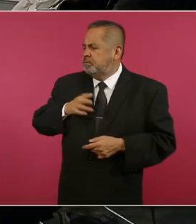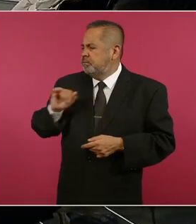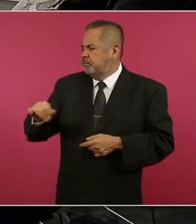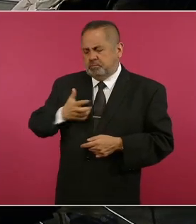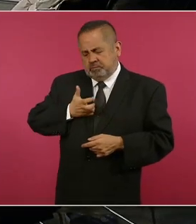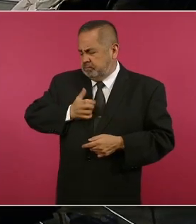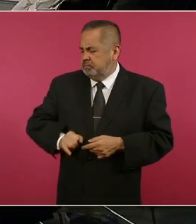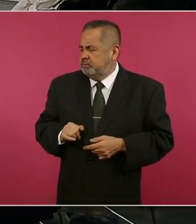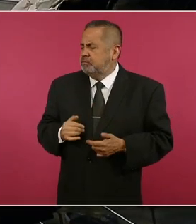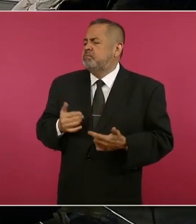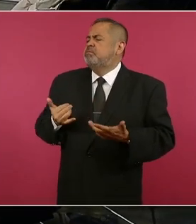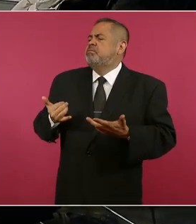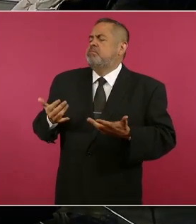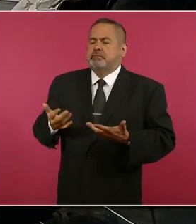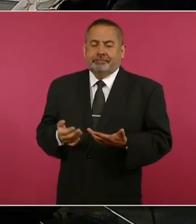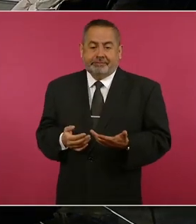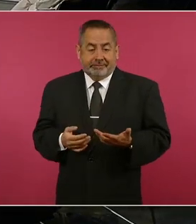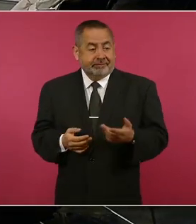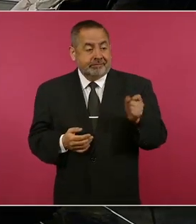¿Sí?